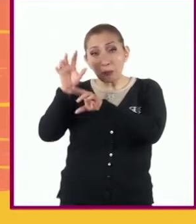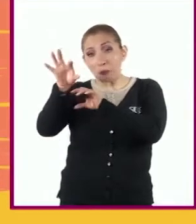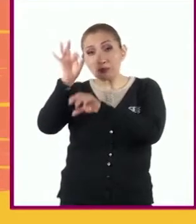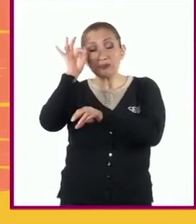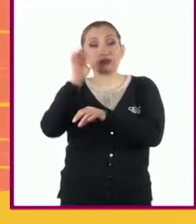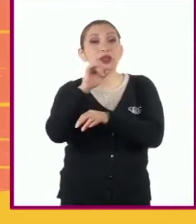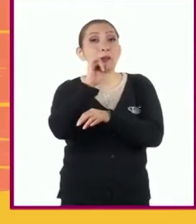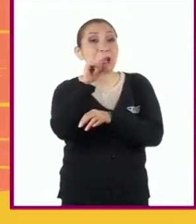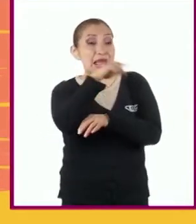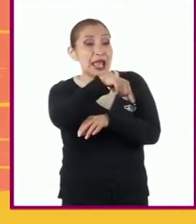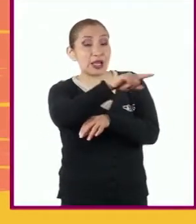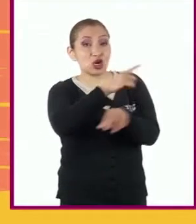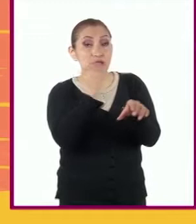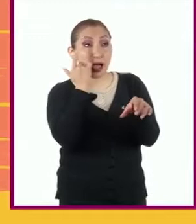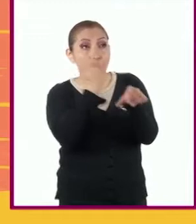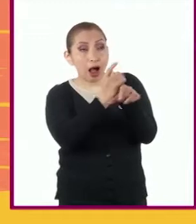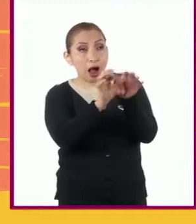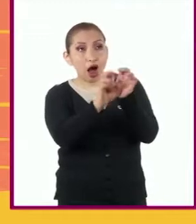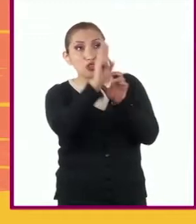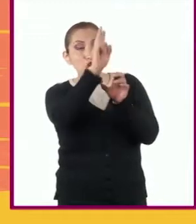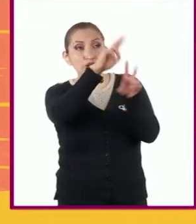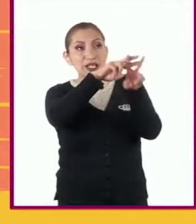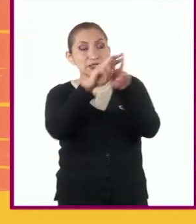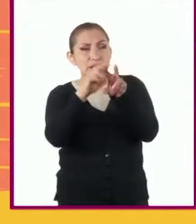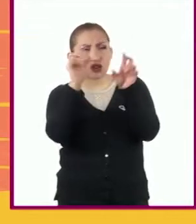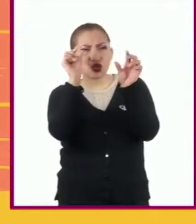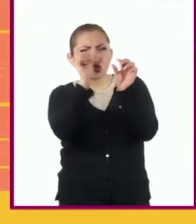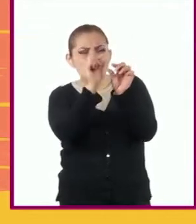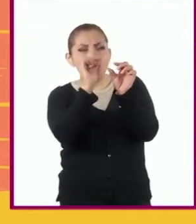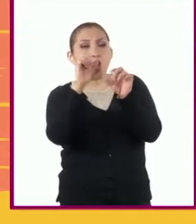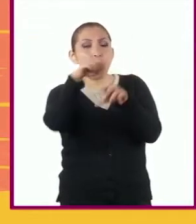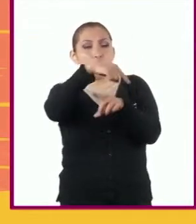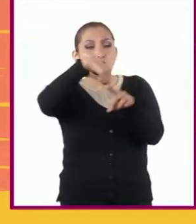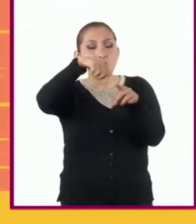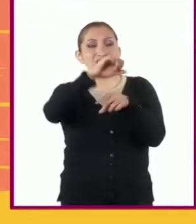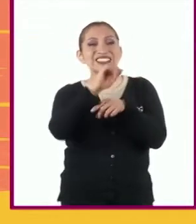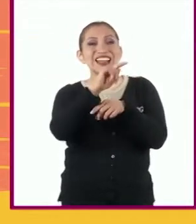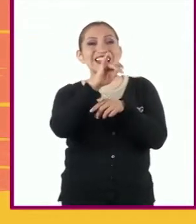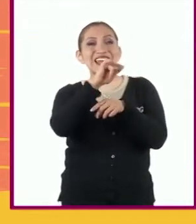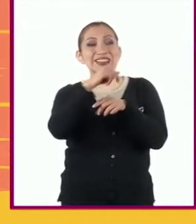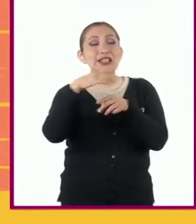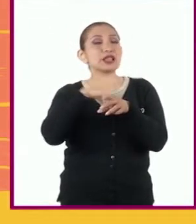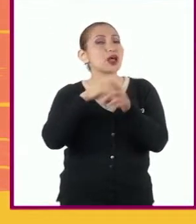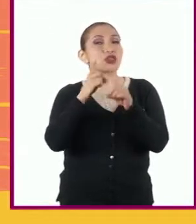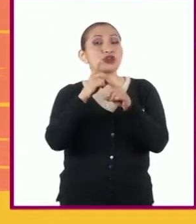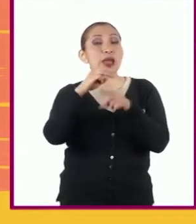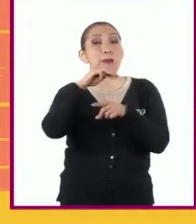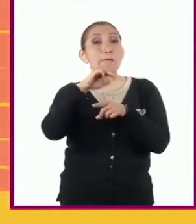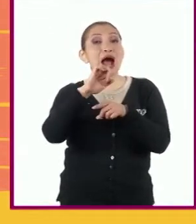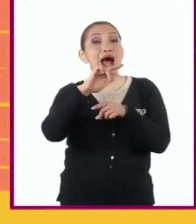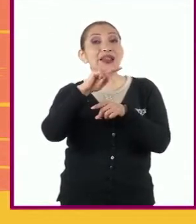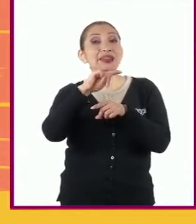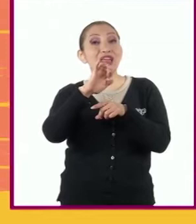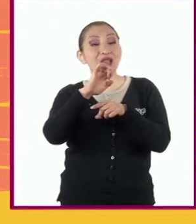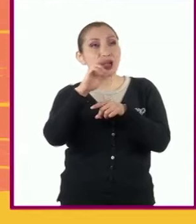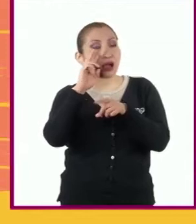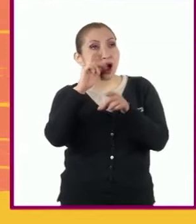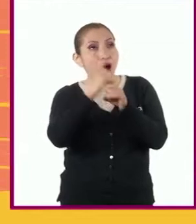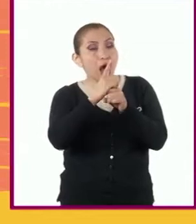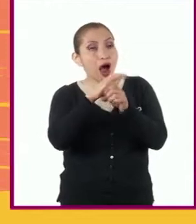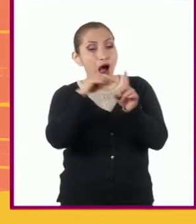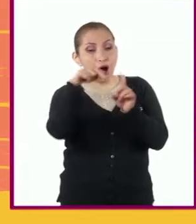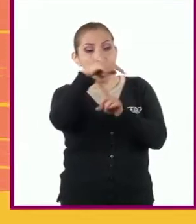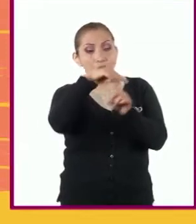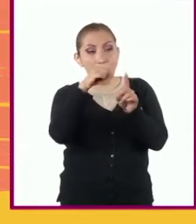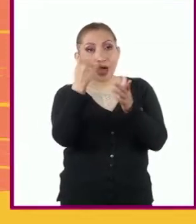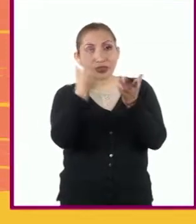Asimismo, han descubierto 2 estrellas menores o satélites que giran alrededor de Marte, de las cuales